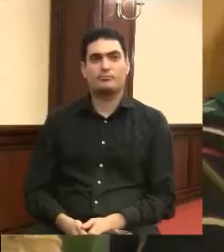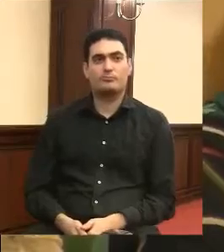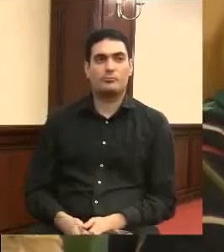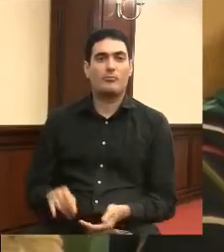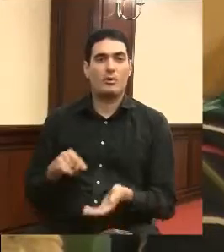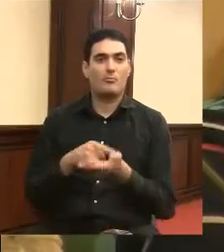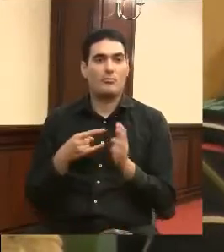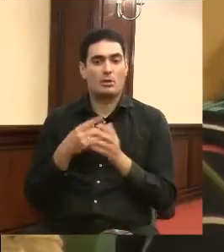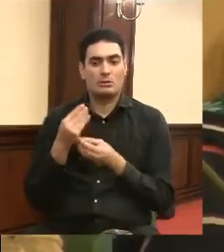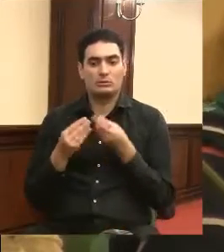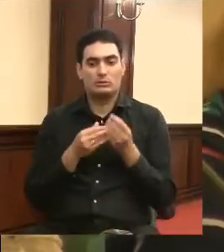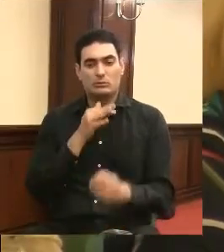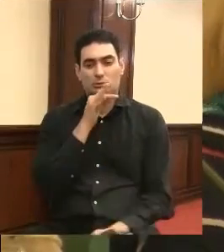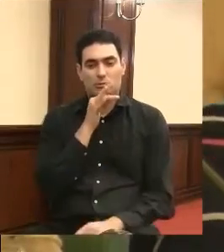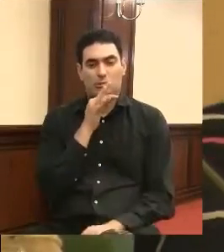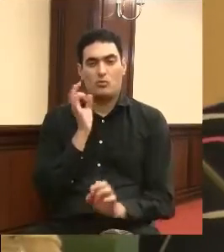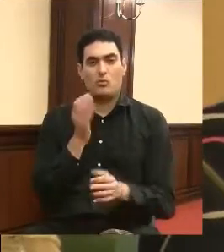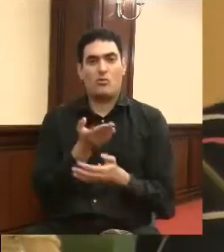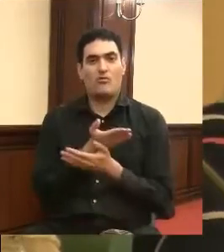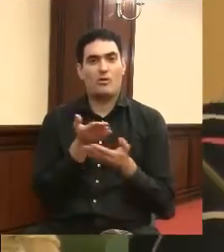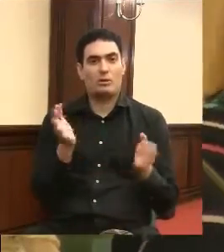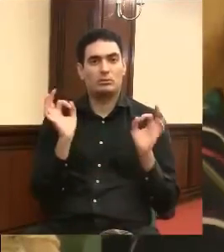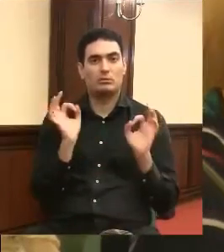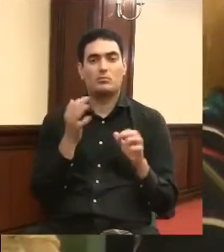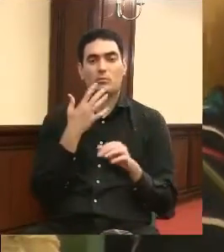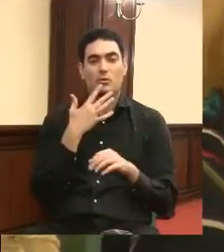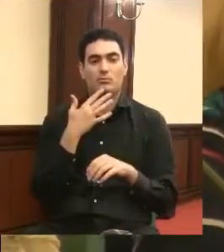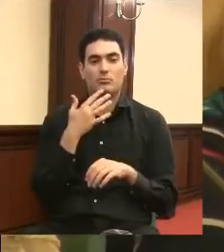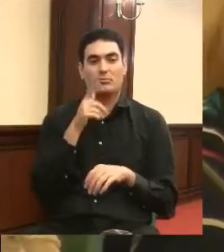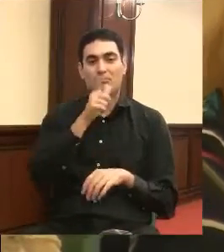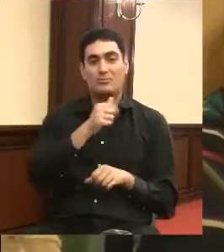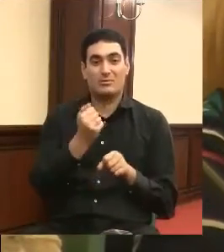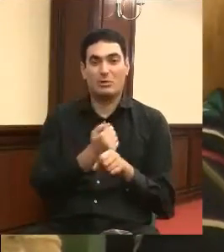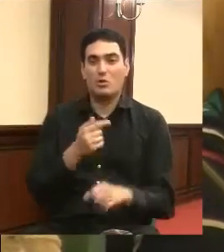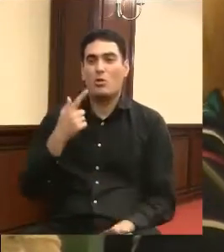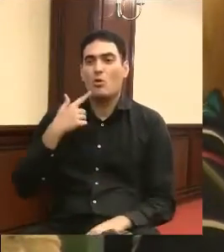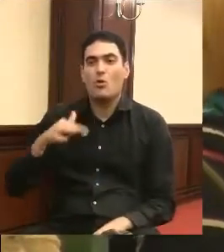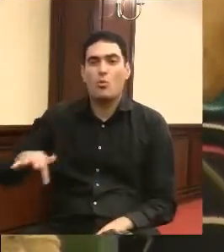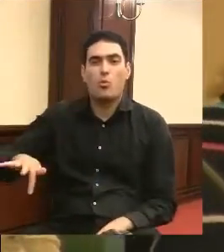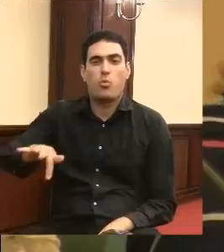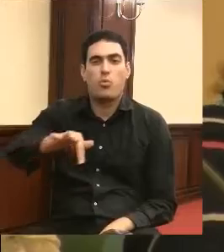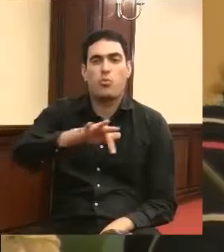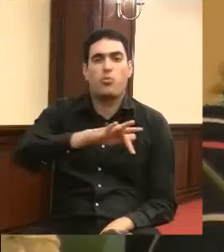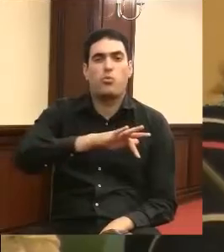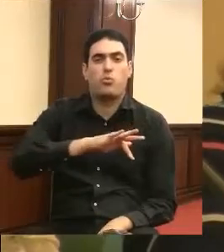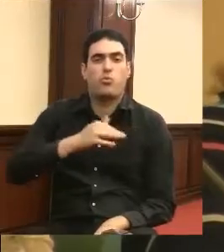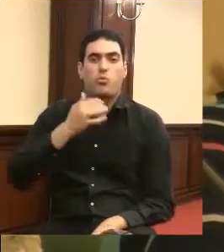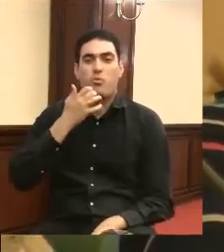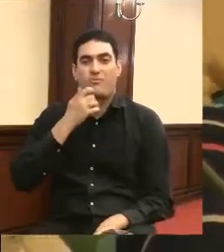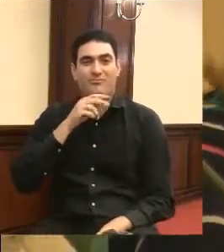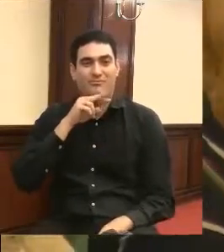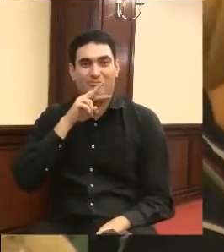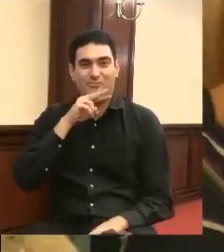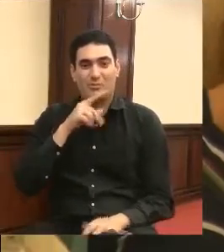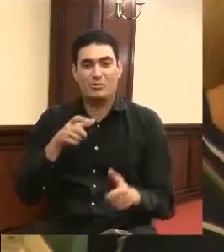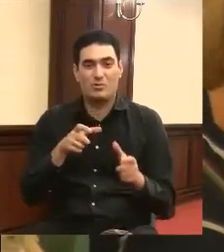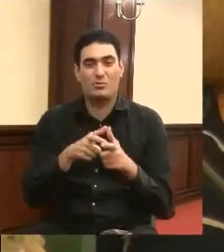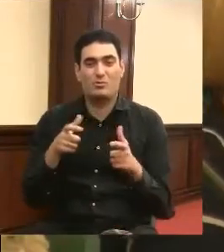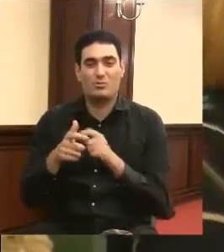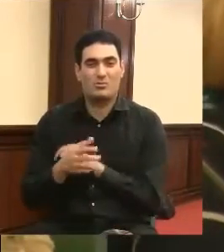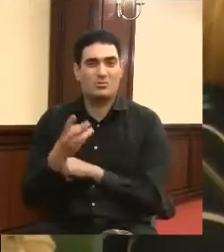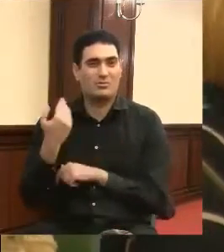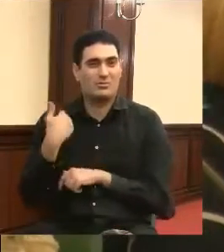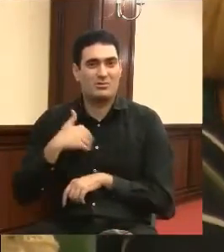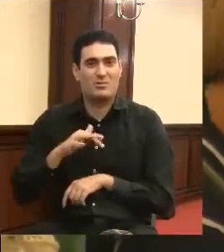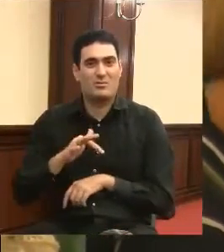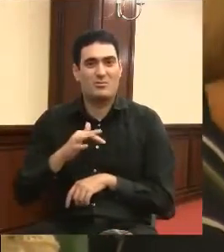un plan de acompañamiento social. Aún no está en la mesa ese plan, como tampoco ofertas concretas para reubicar a las trabajadoras